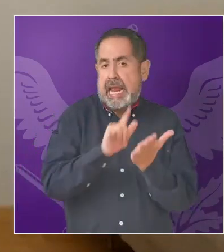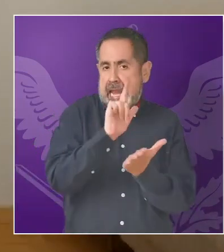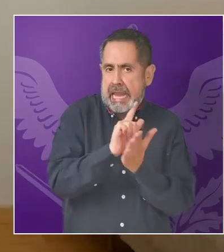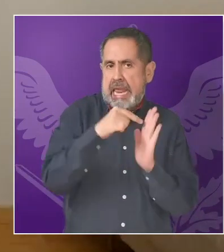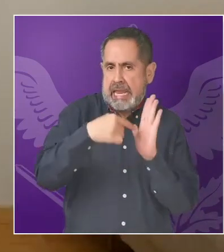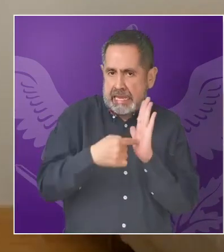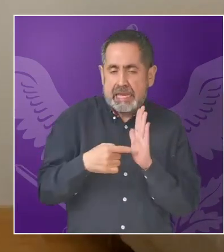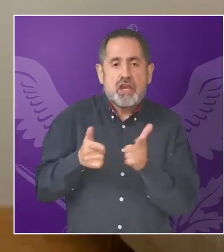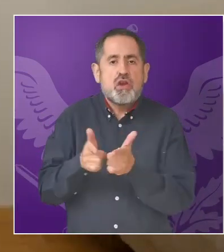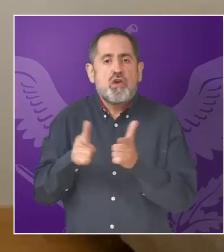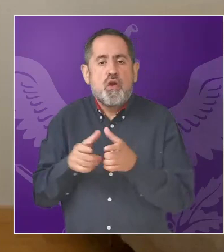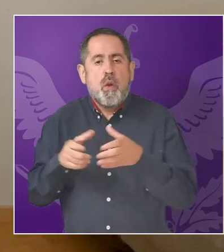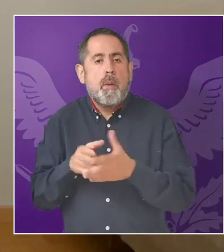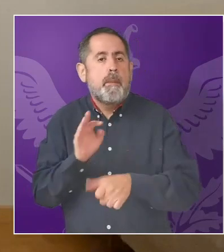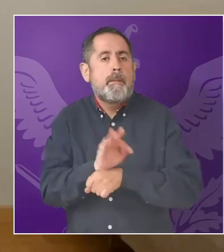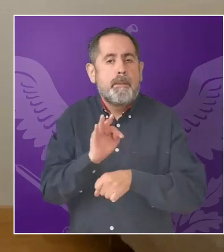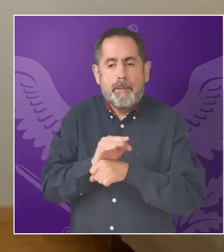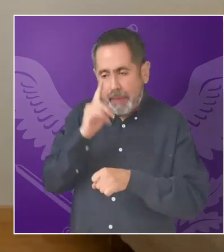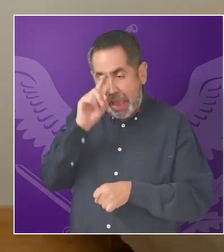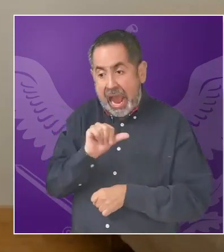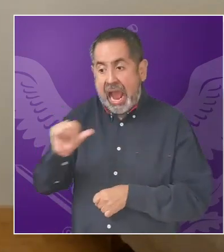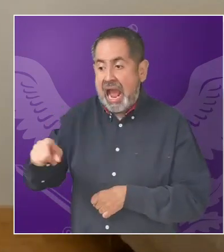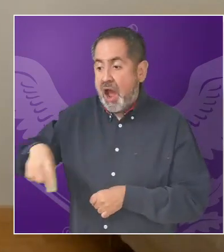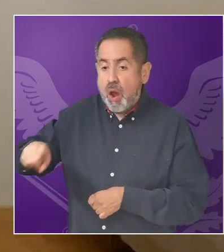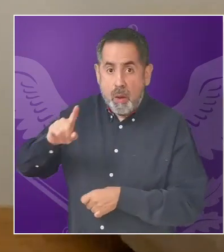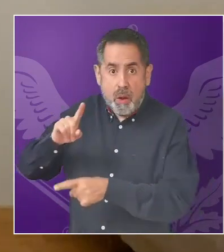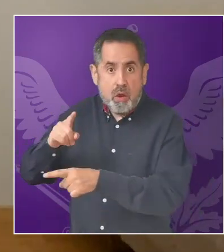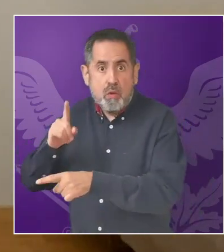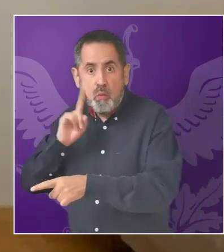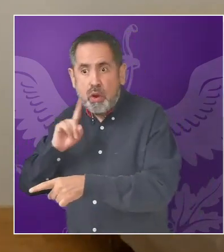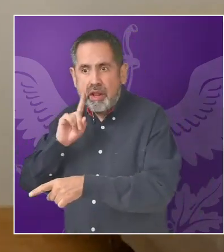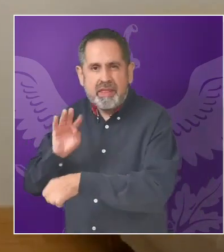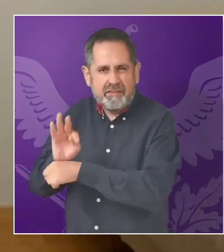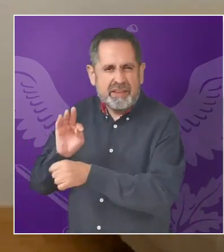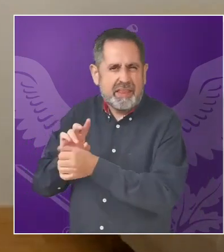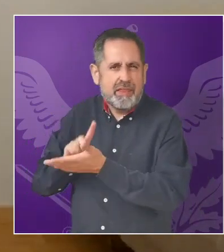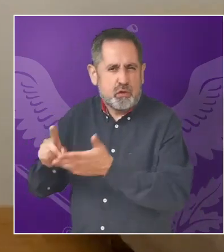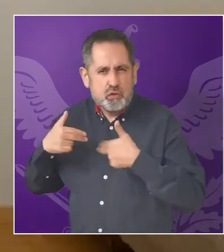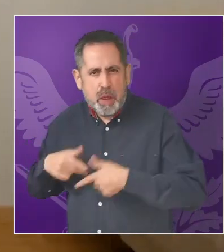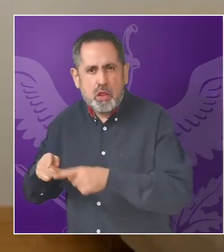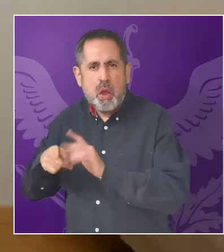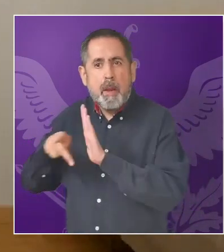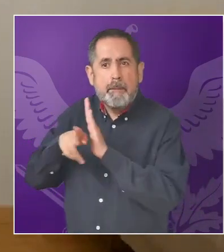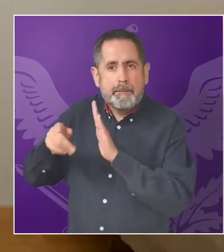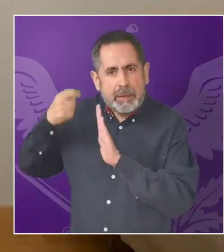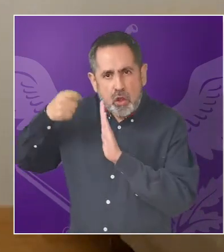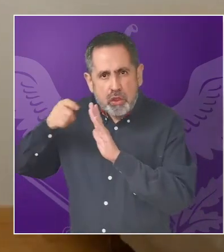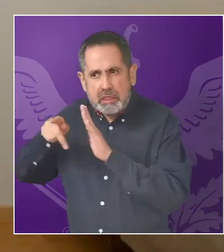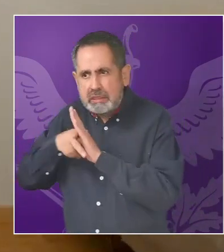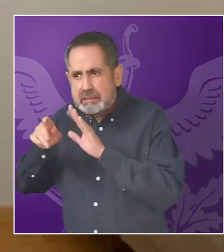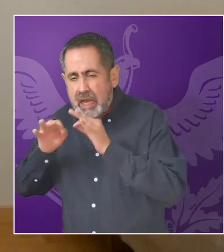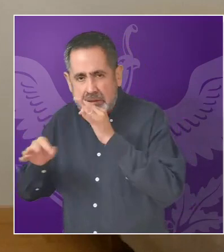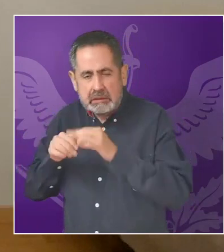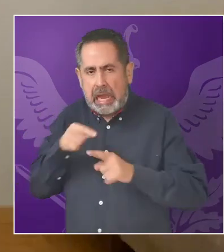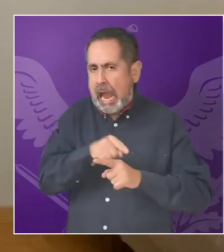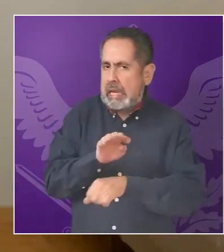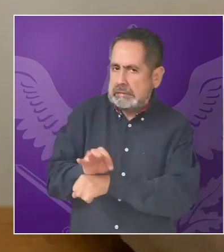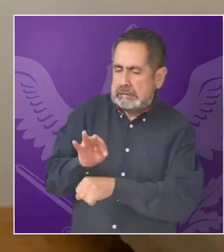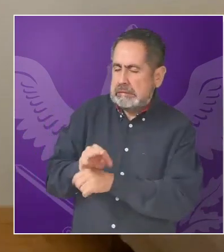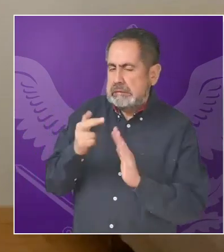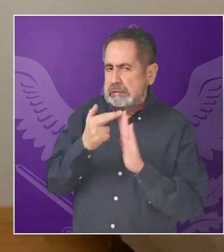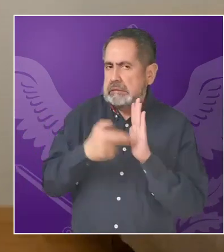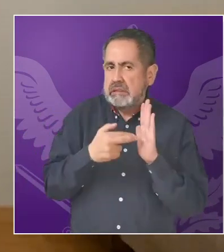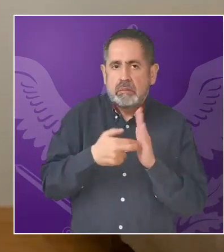cuenta con una ley y con un mecanismo de protección de personas defensoras de los derechos humanos y periodistas que sin embargo ha